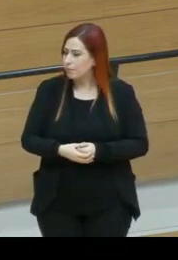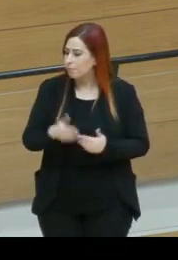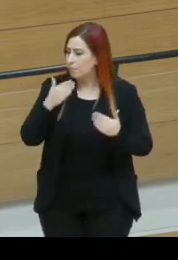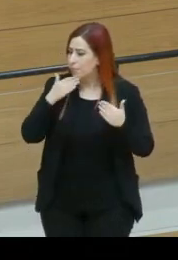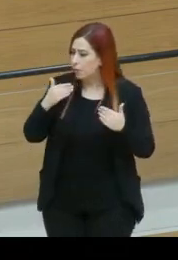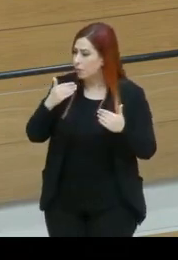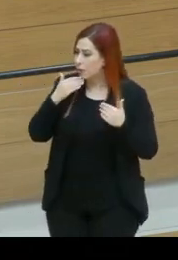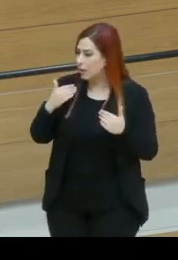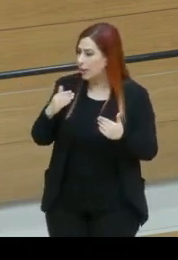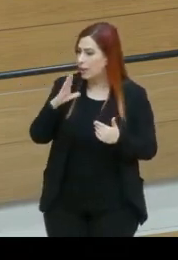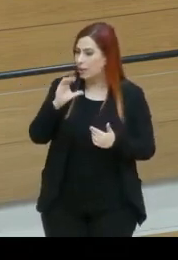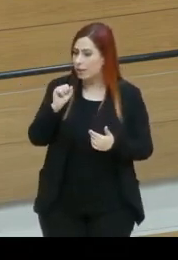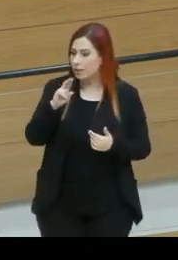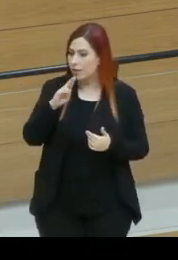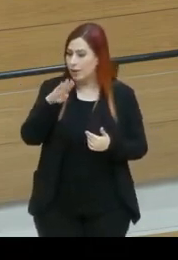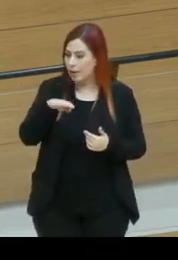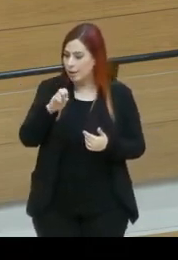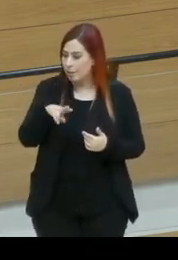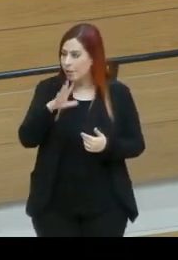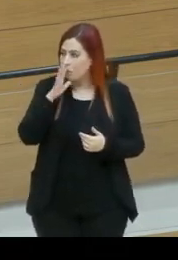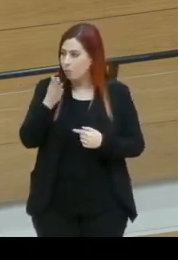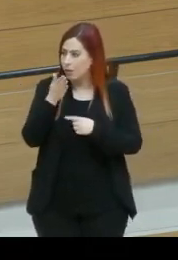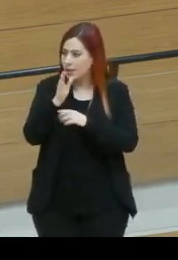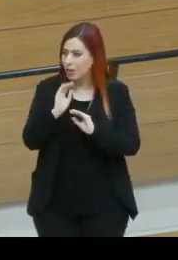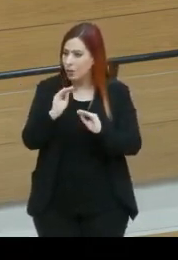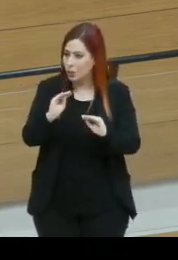Muchísimas gracias, Carmen, por tu presentación.